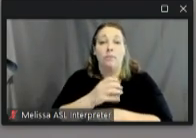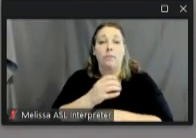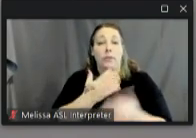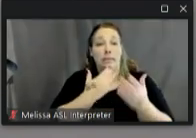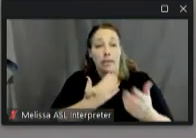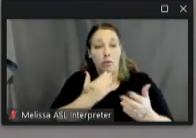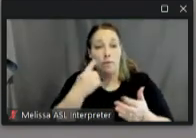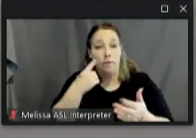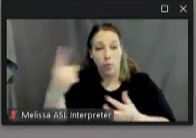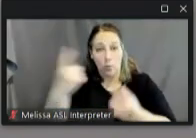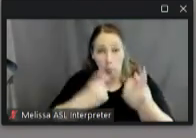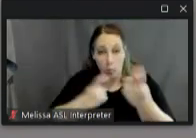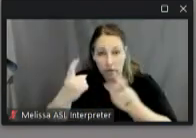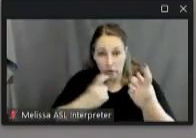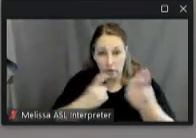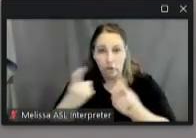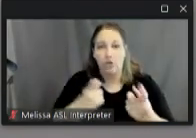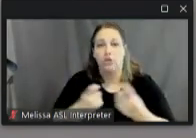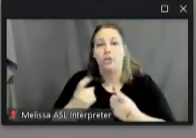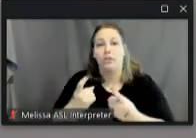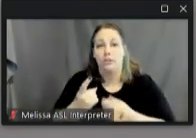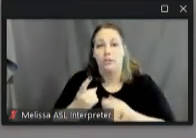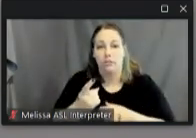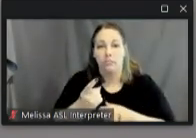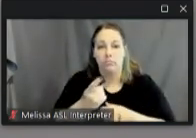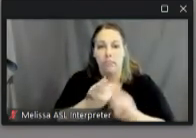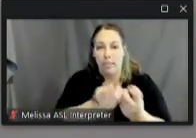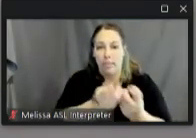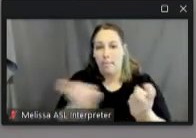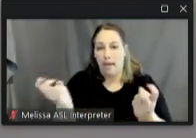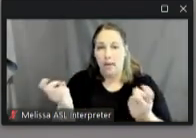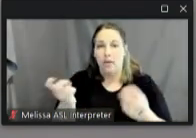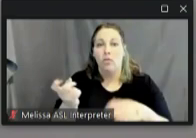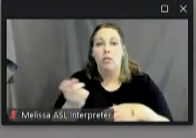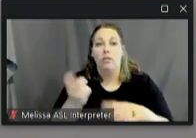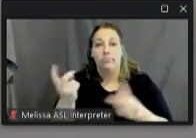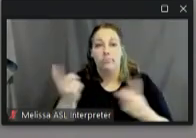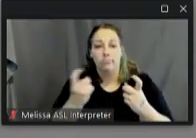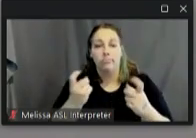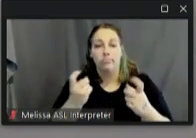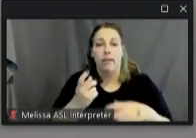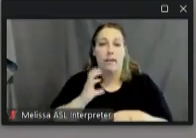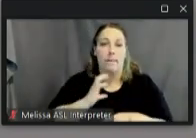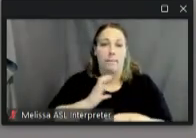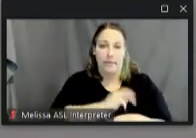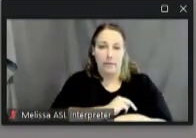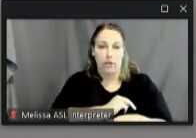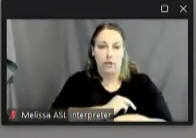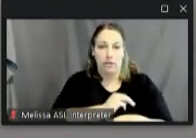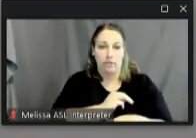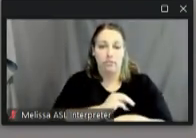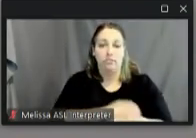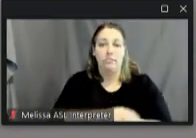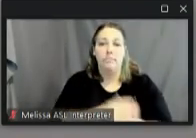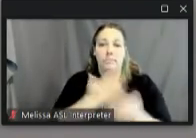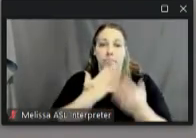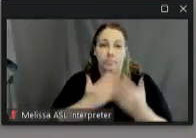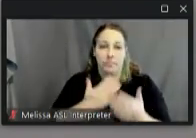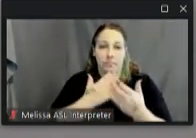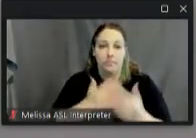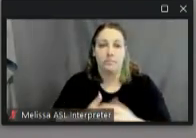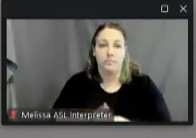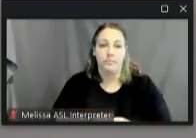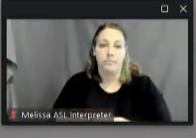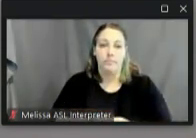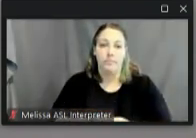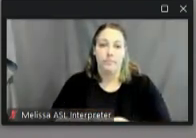personas miembros de la Comisión Interamericana de Derechos Humanos y hacemos nuevamente mención a la